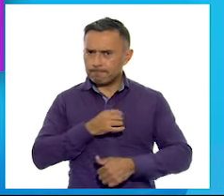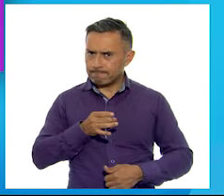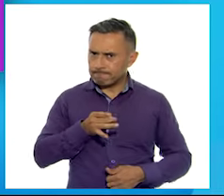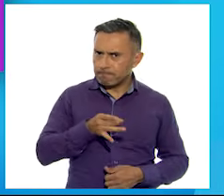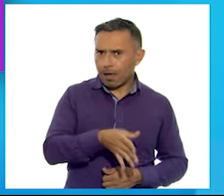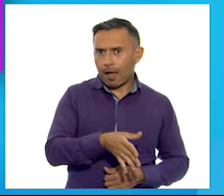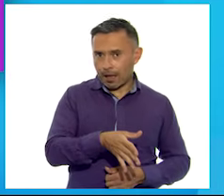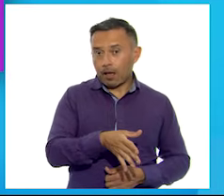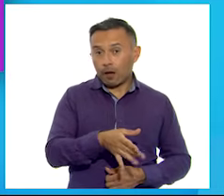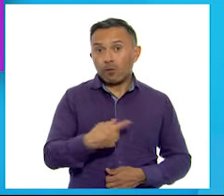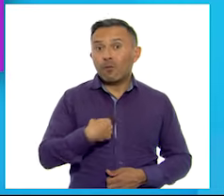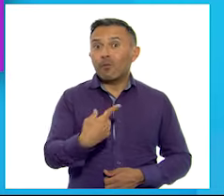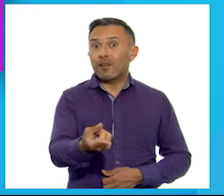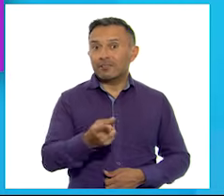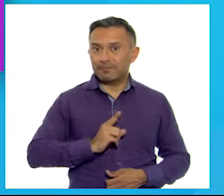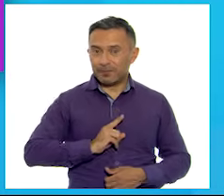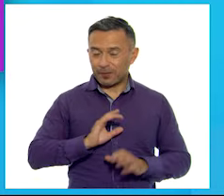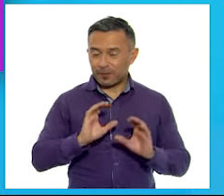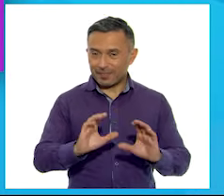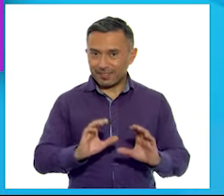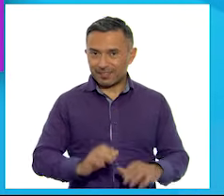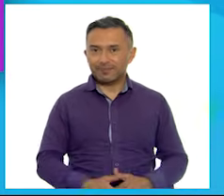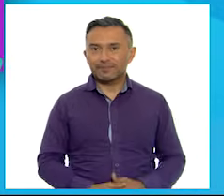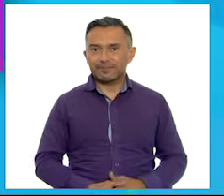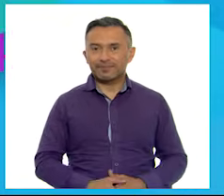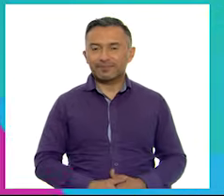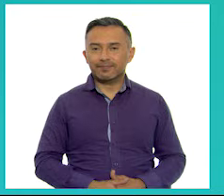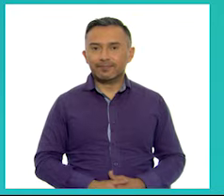unos a los otros.